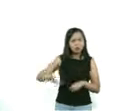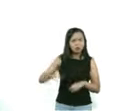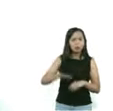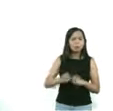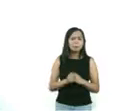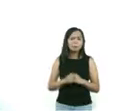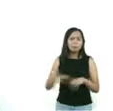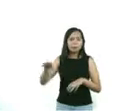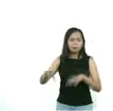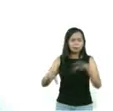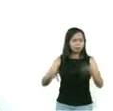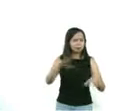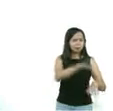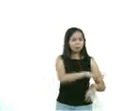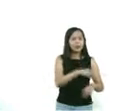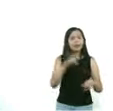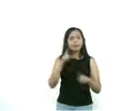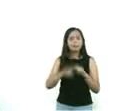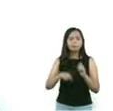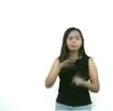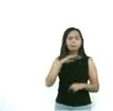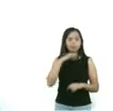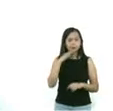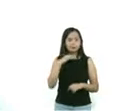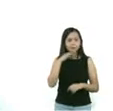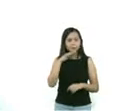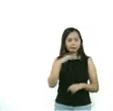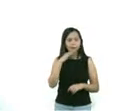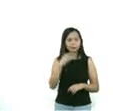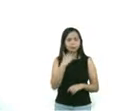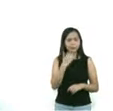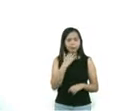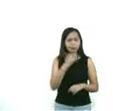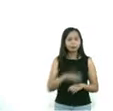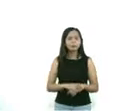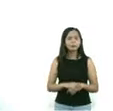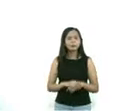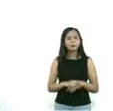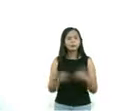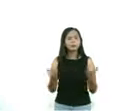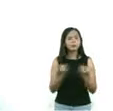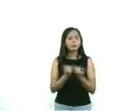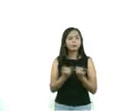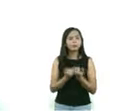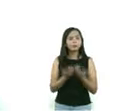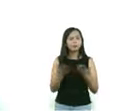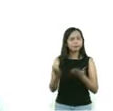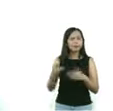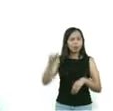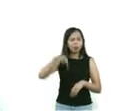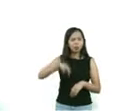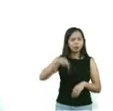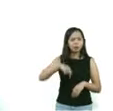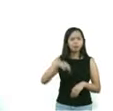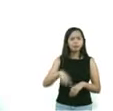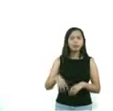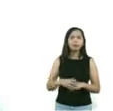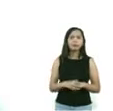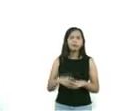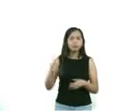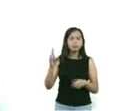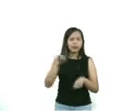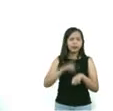establecimientos. Se va a instalar la base Morelos, esta a partir del día de hoy, participan en